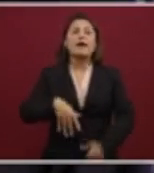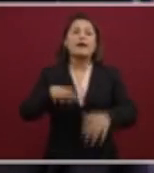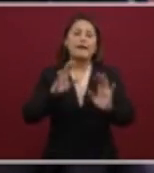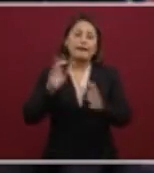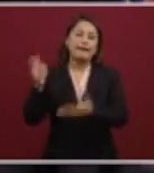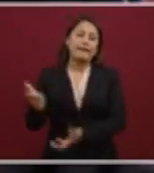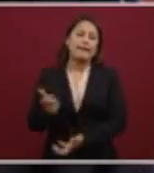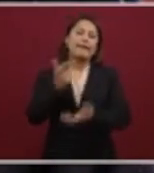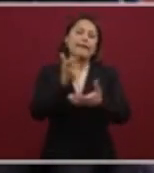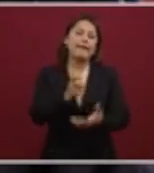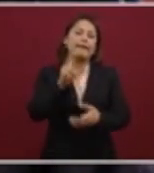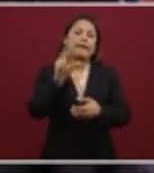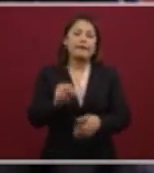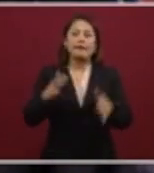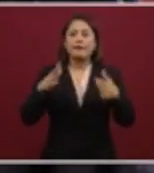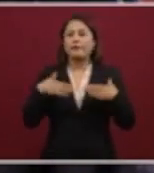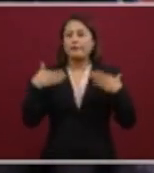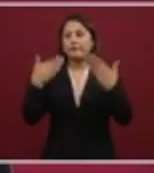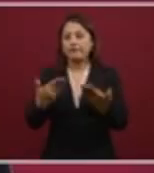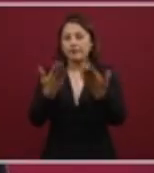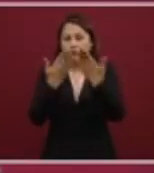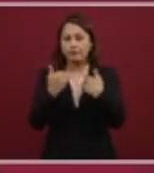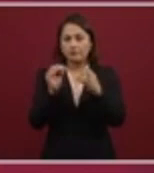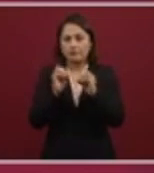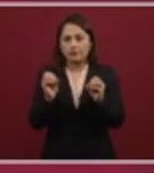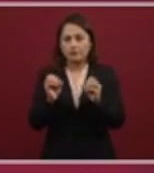y que no hay confianza.